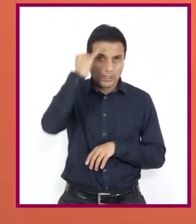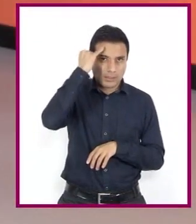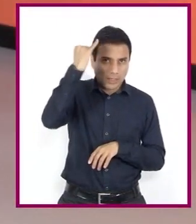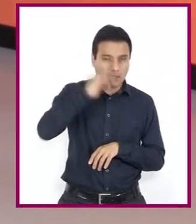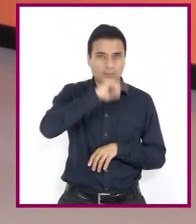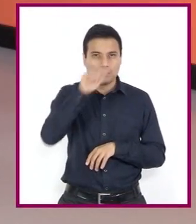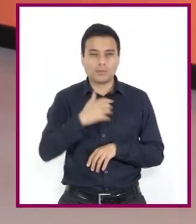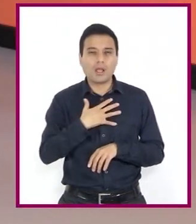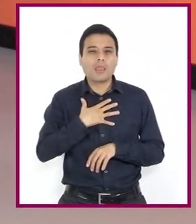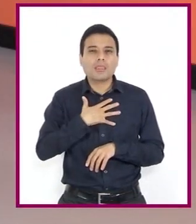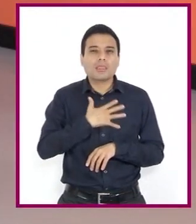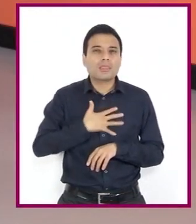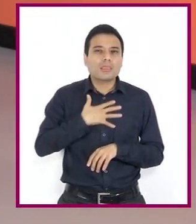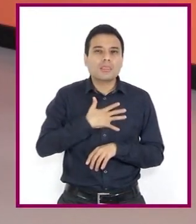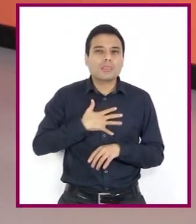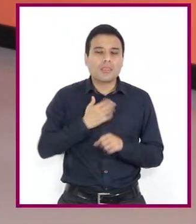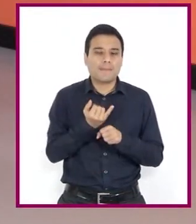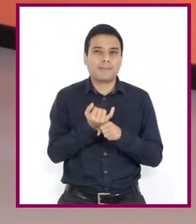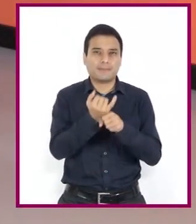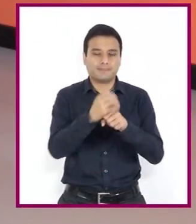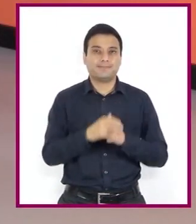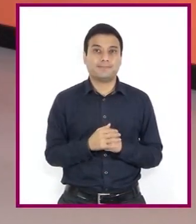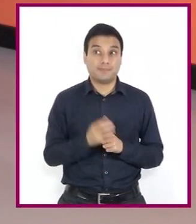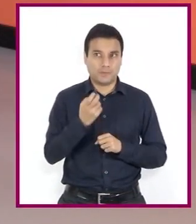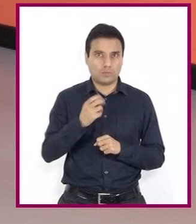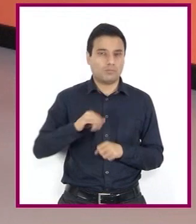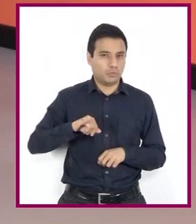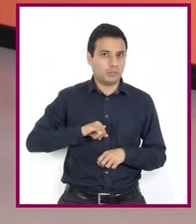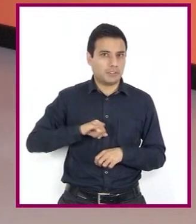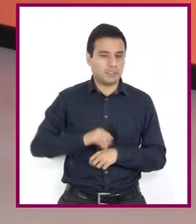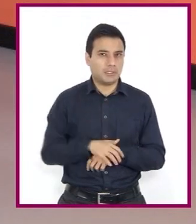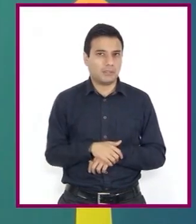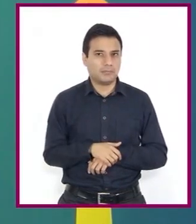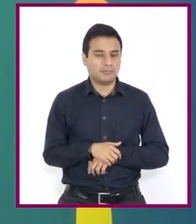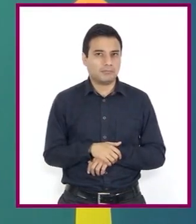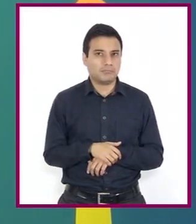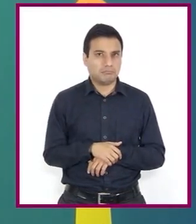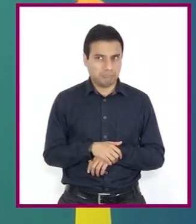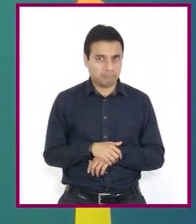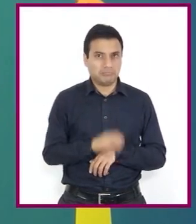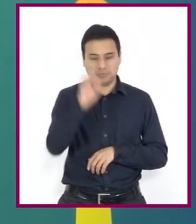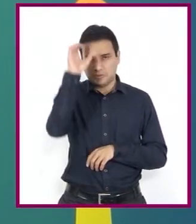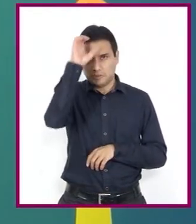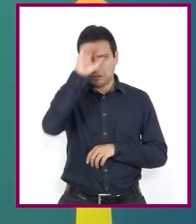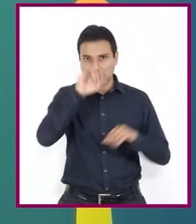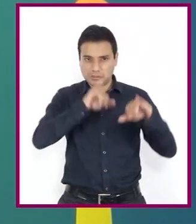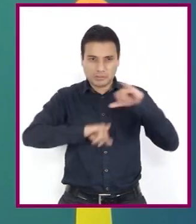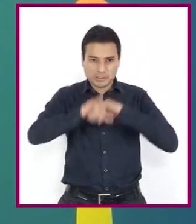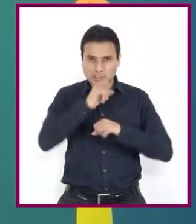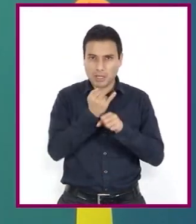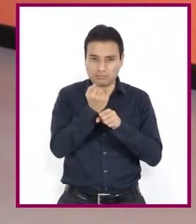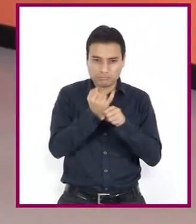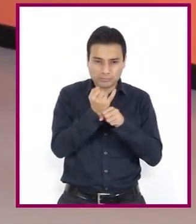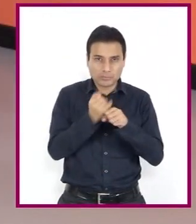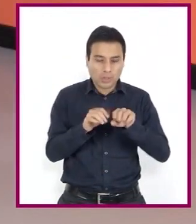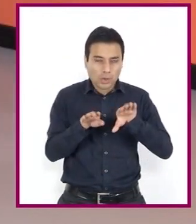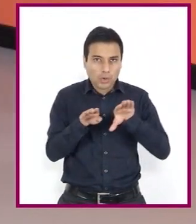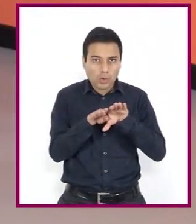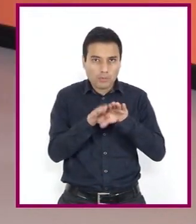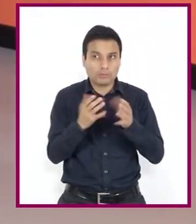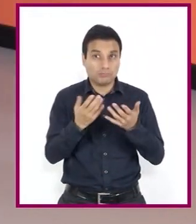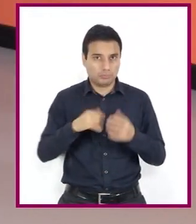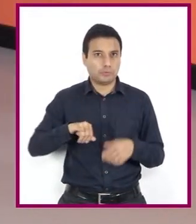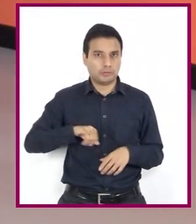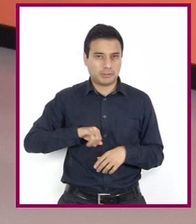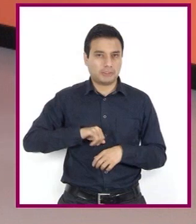experimentación. Es muy interesante saber cómo se construye la ciencia a partir de los fenómenos naturales,